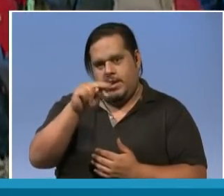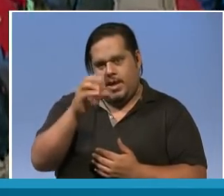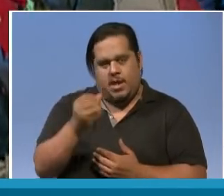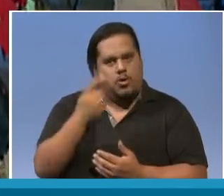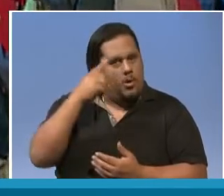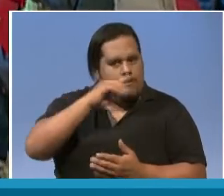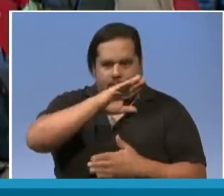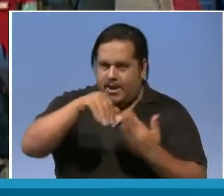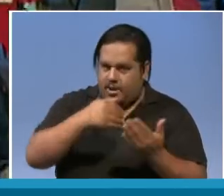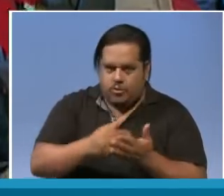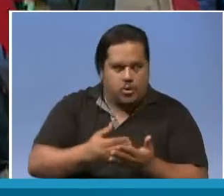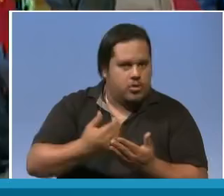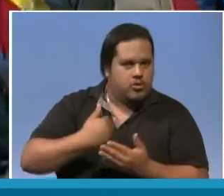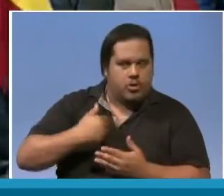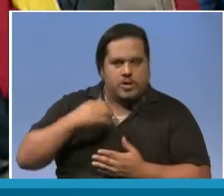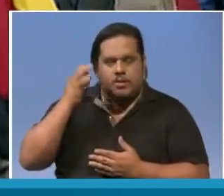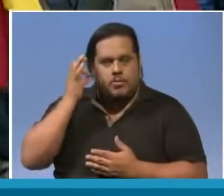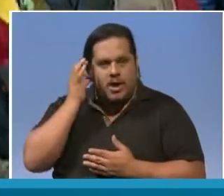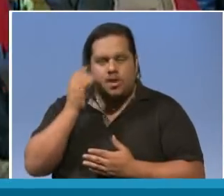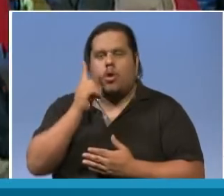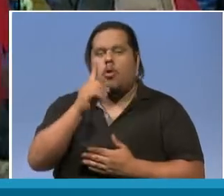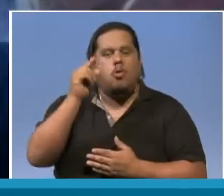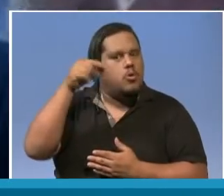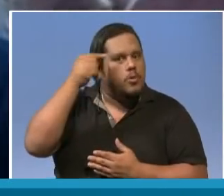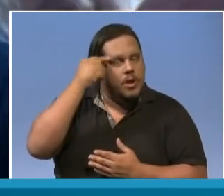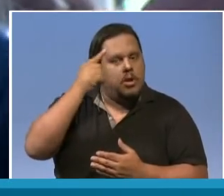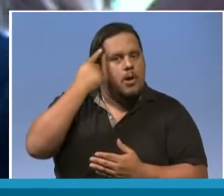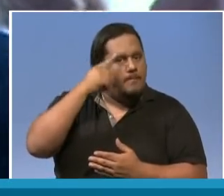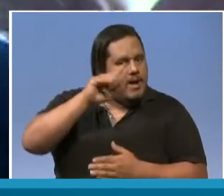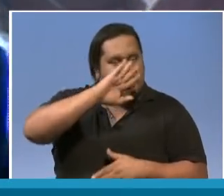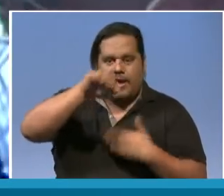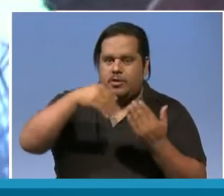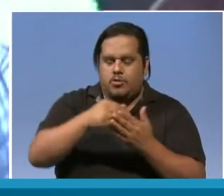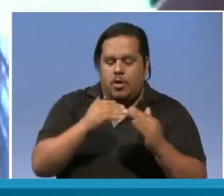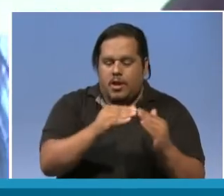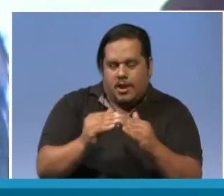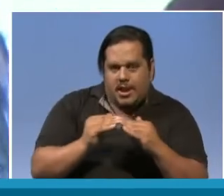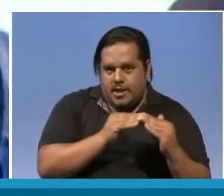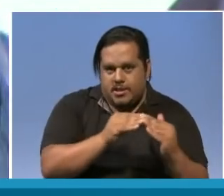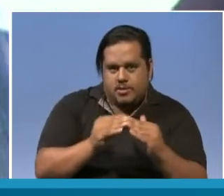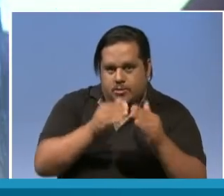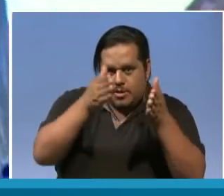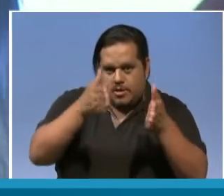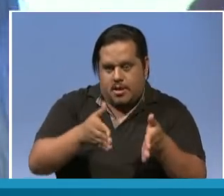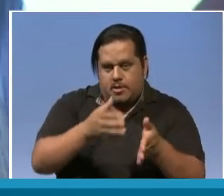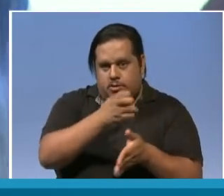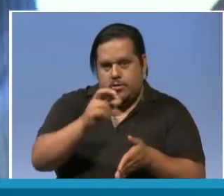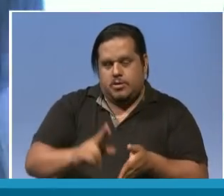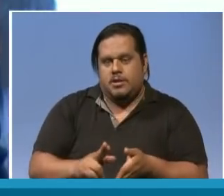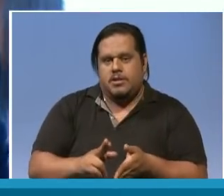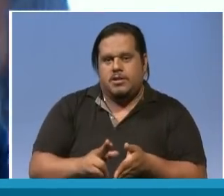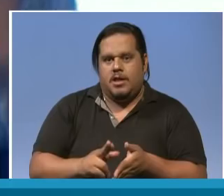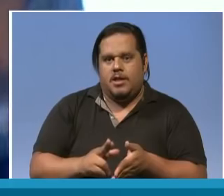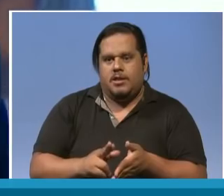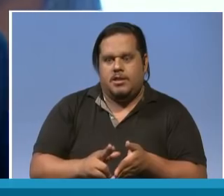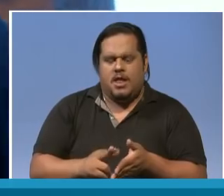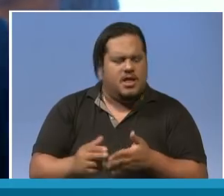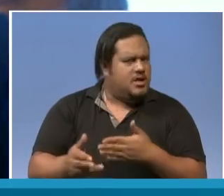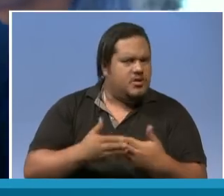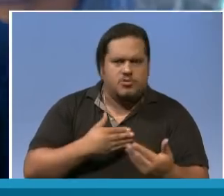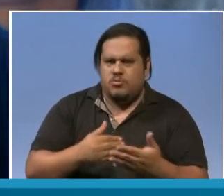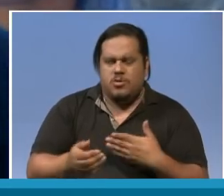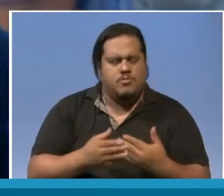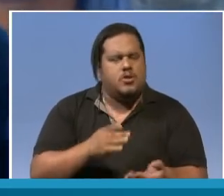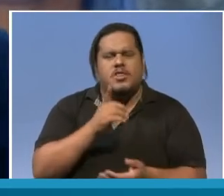todos, un gobierno para toda la ciudadanía costarricense, que cobije, no importa